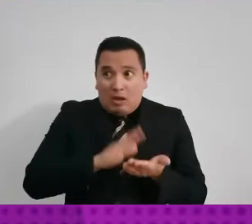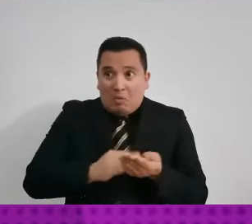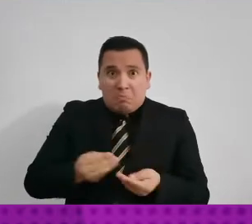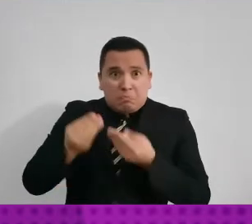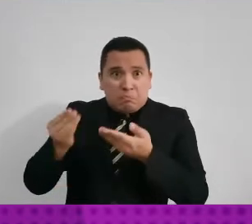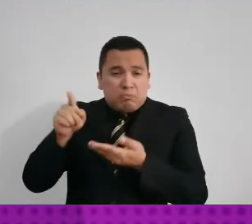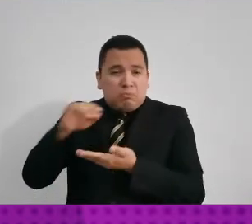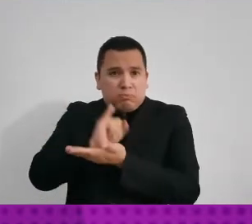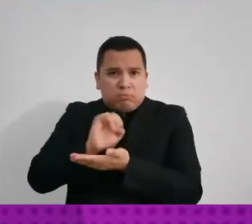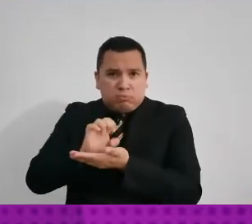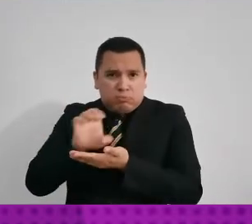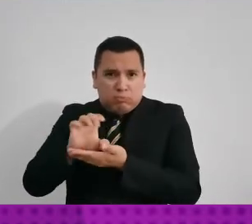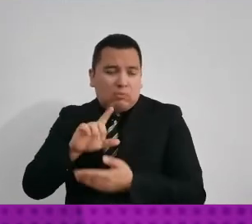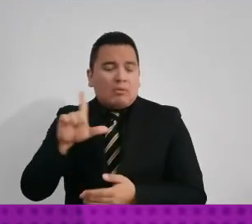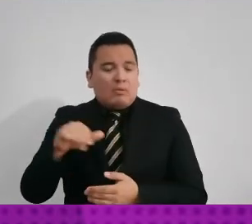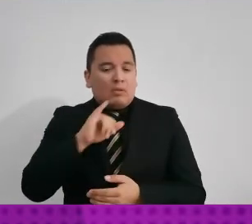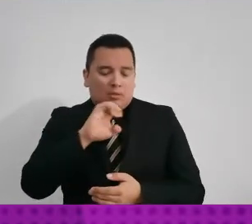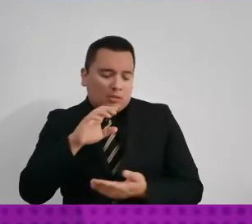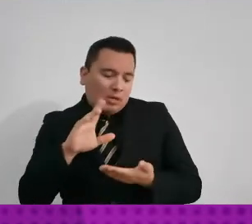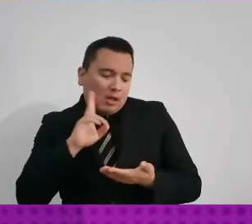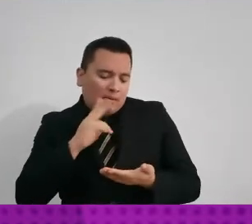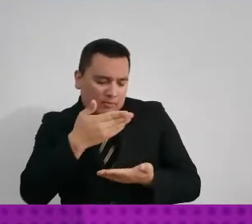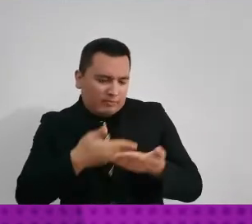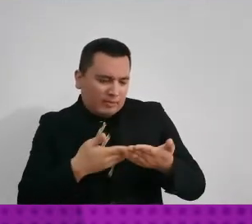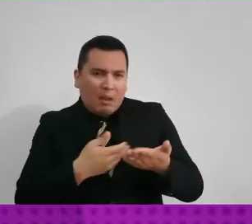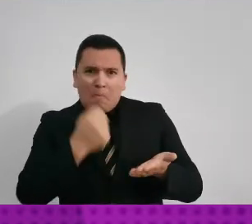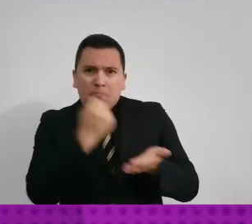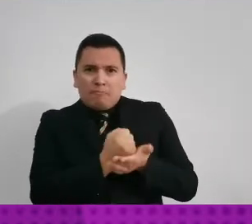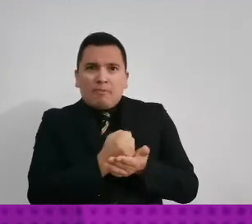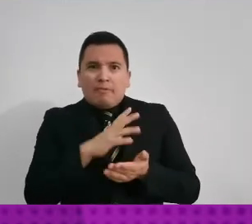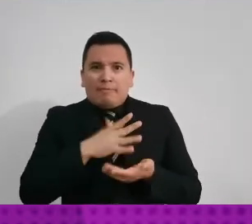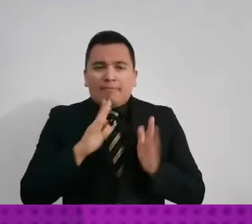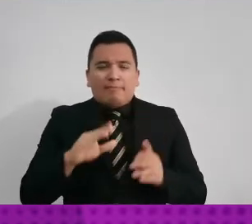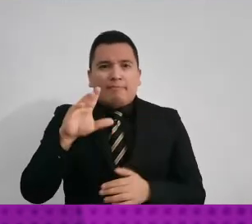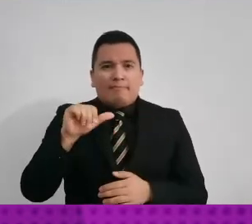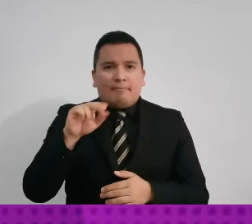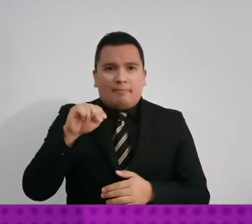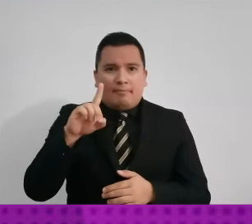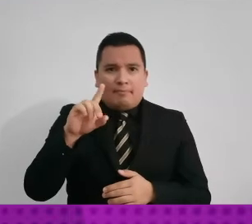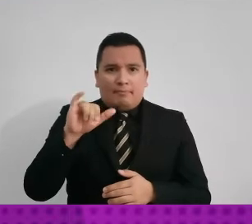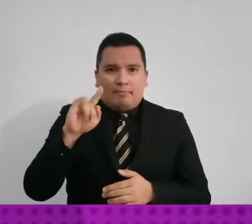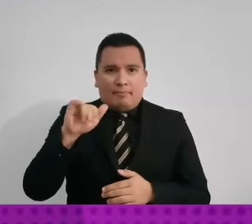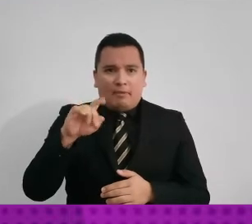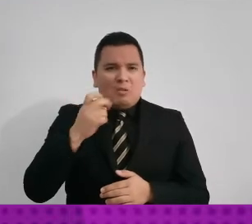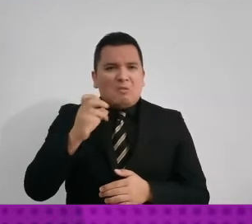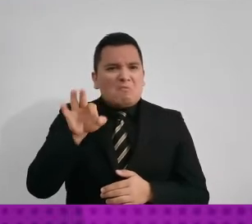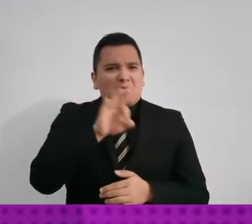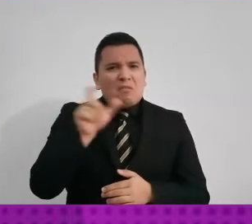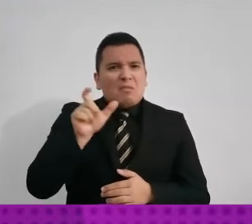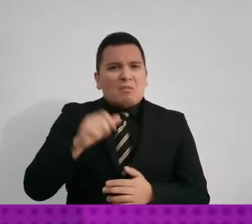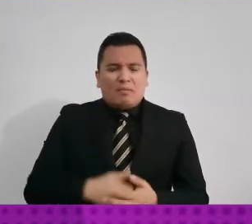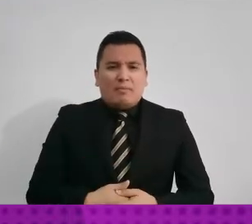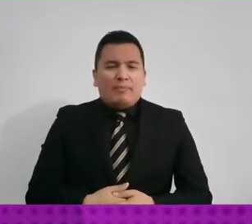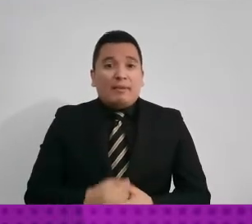Coahuila valide precisamente esa solicitud con toda la papelería, entonces si hay candidatos. ¿En qué fecha debe de ocurrir esto,